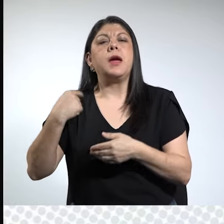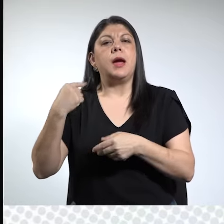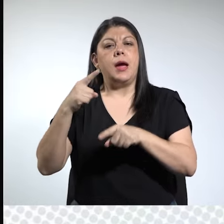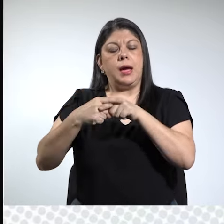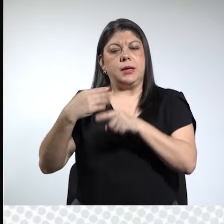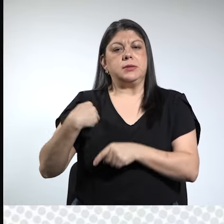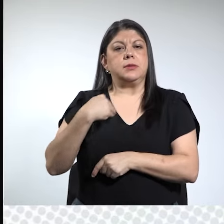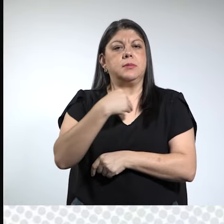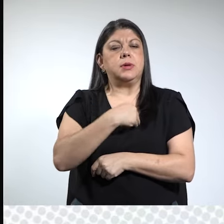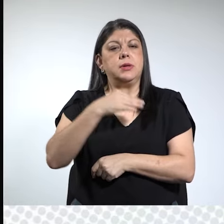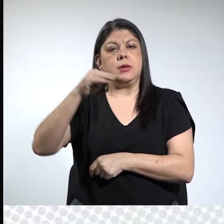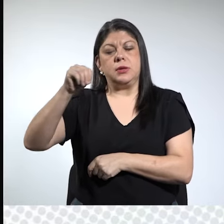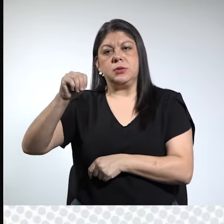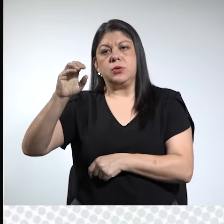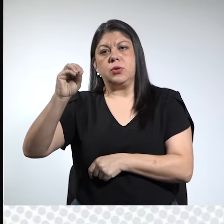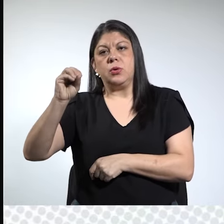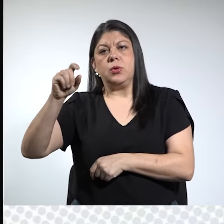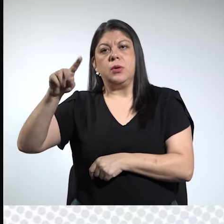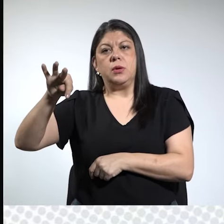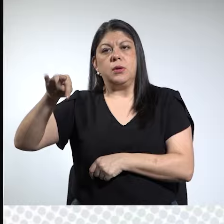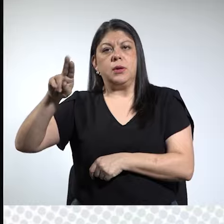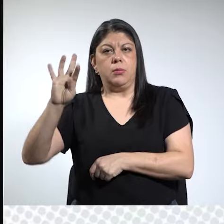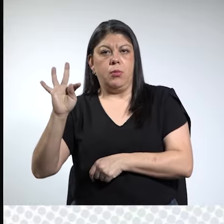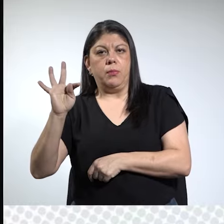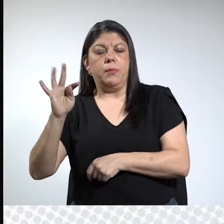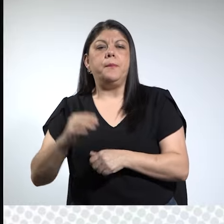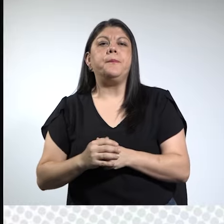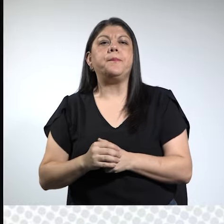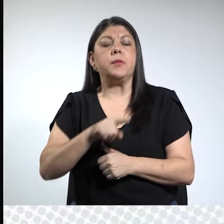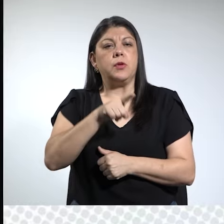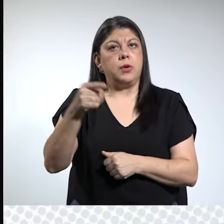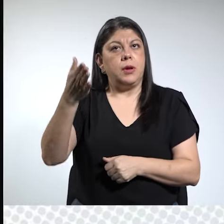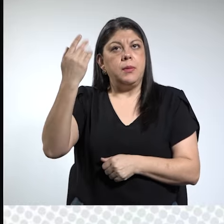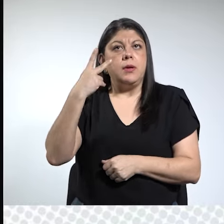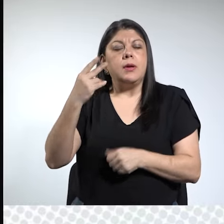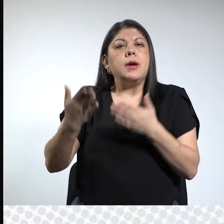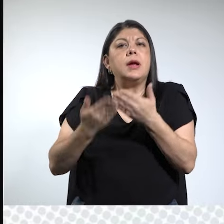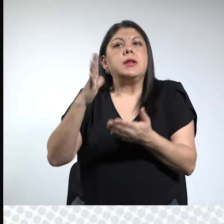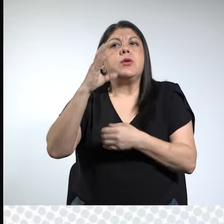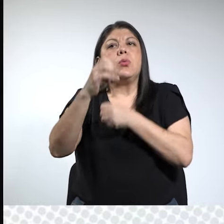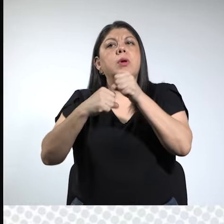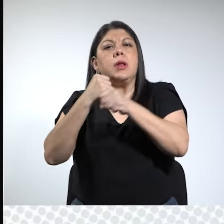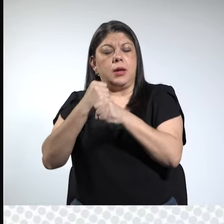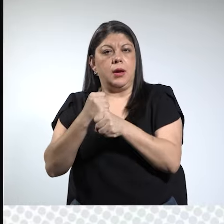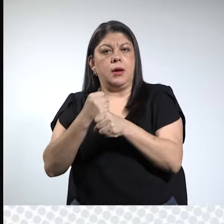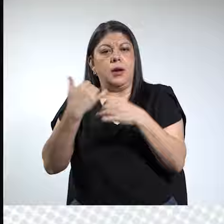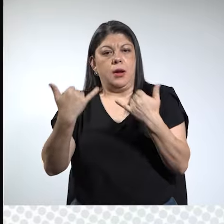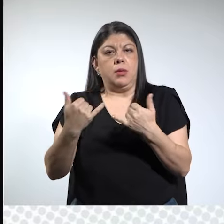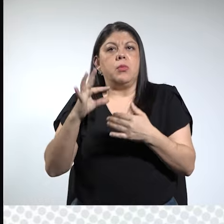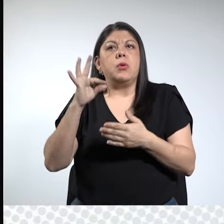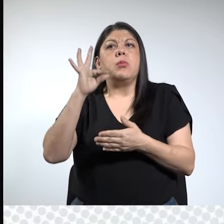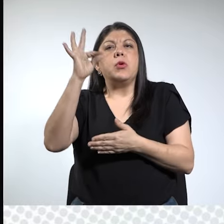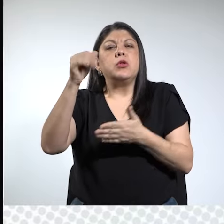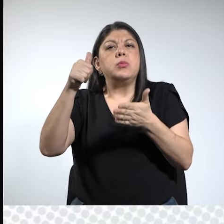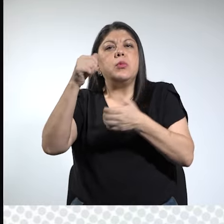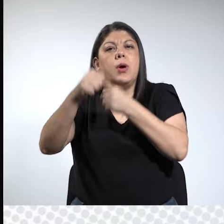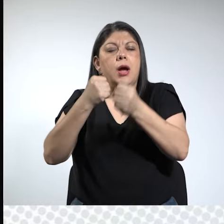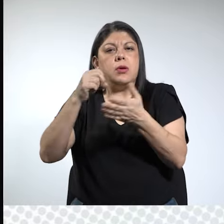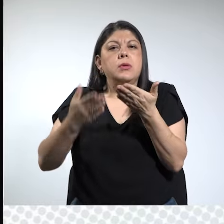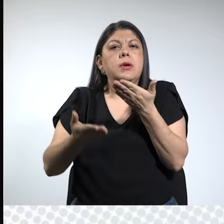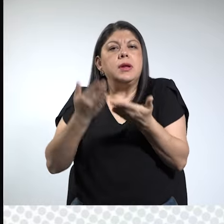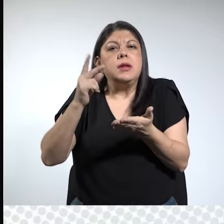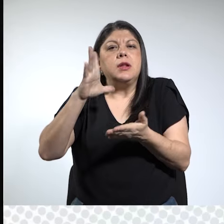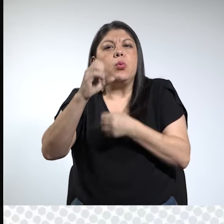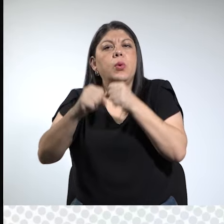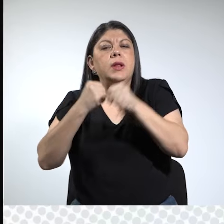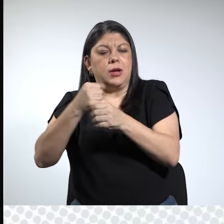exministro de Obras Públicas y Transportes que ustedes vieron previamente. Tengo casi 50 años, ya para el momento de votación ya estaré muy cerca de